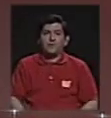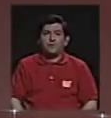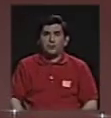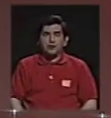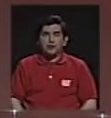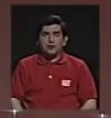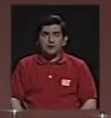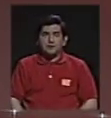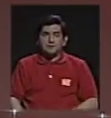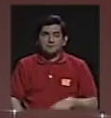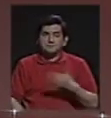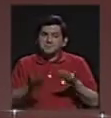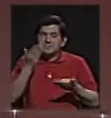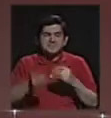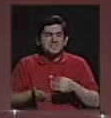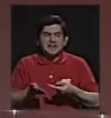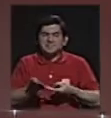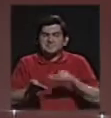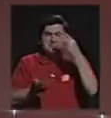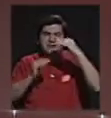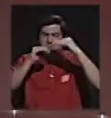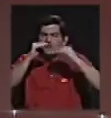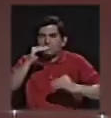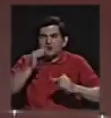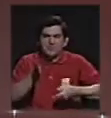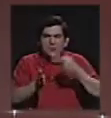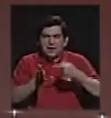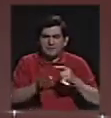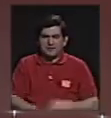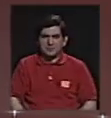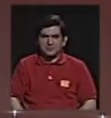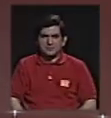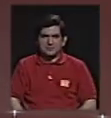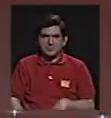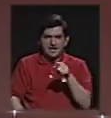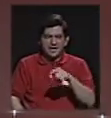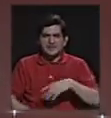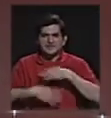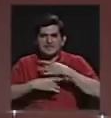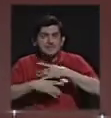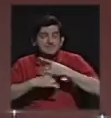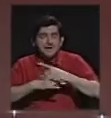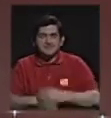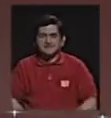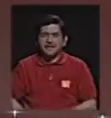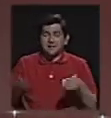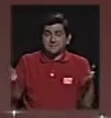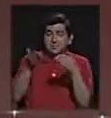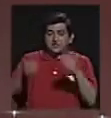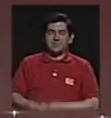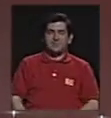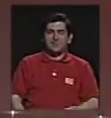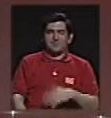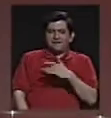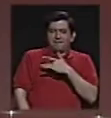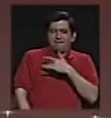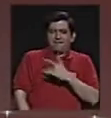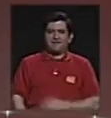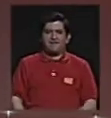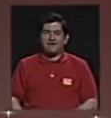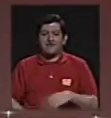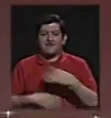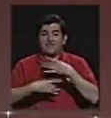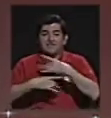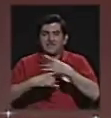un aspecto que se subestima con frecuencia, que es encantar, motivar, enamorar, seducir a